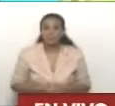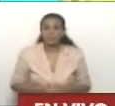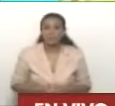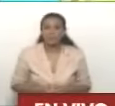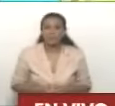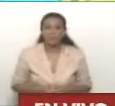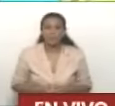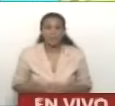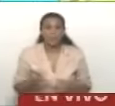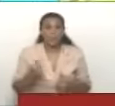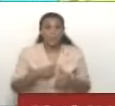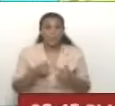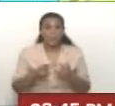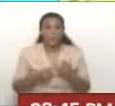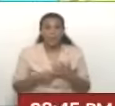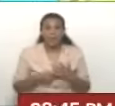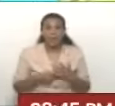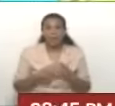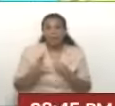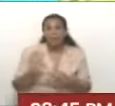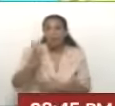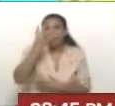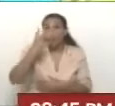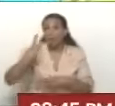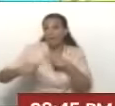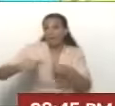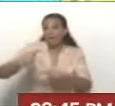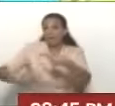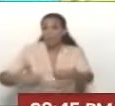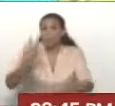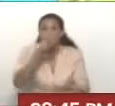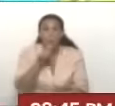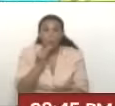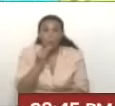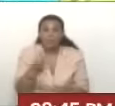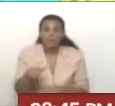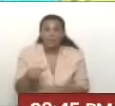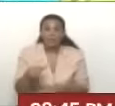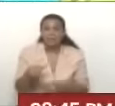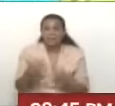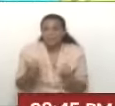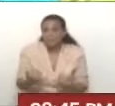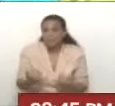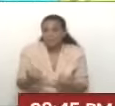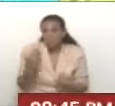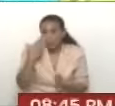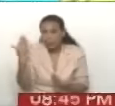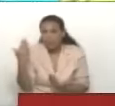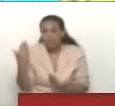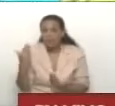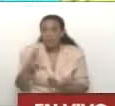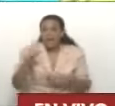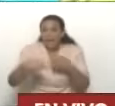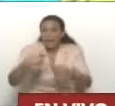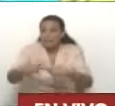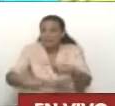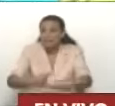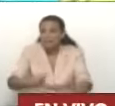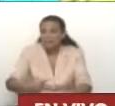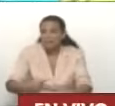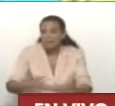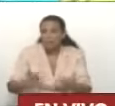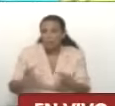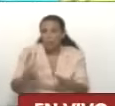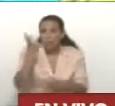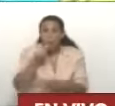Van tres. Una cuarta generación, que es la que yo llamo la generación